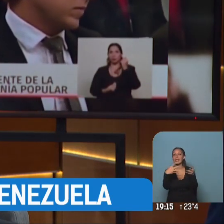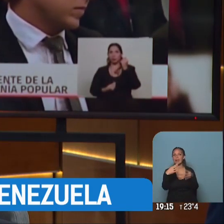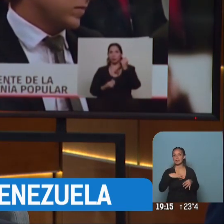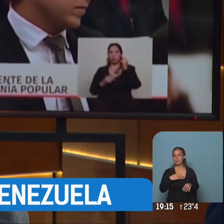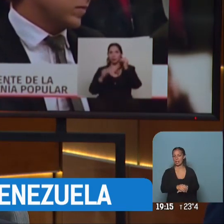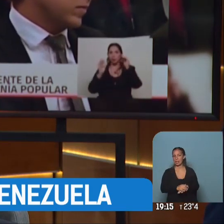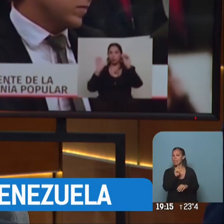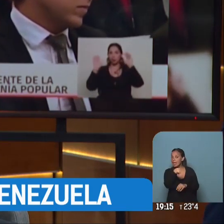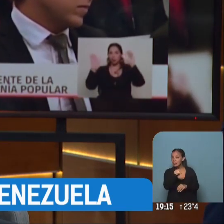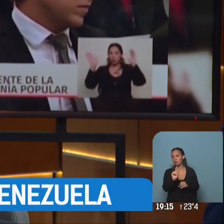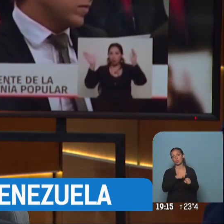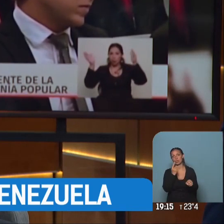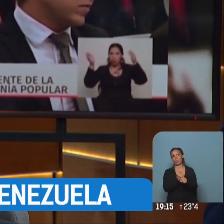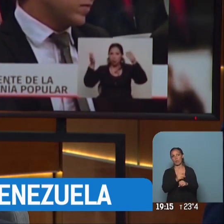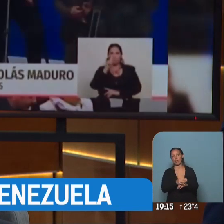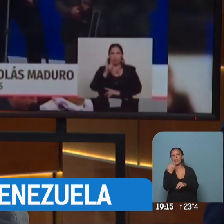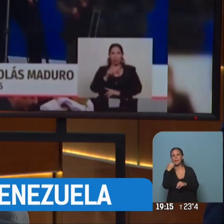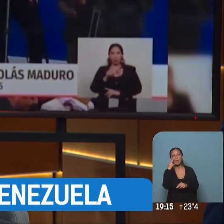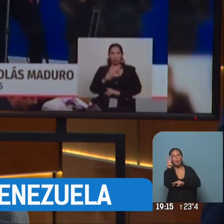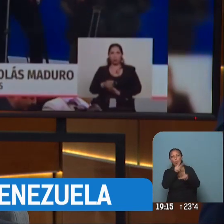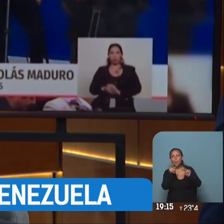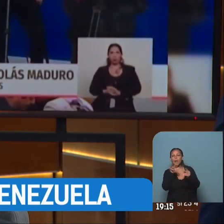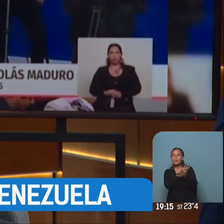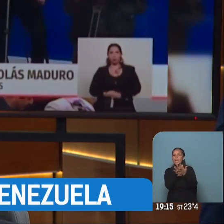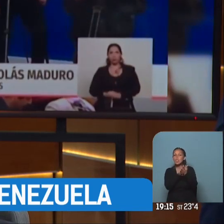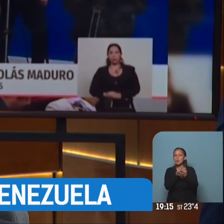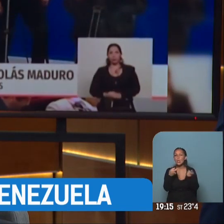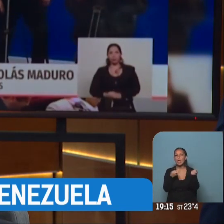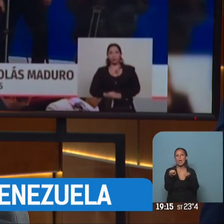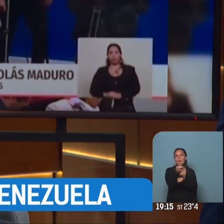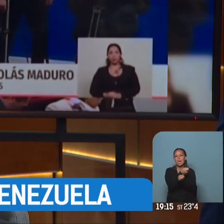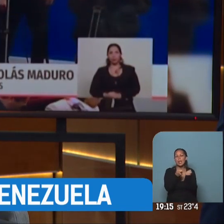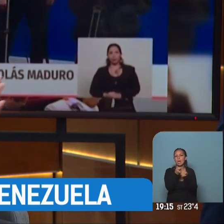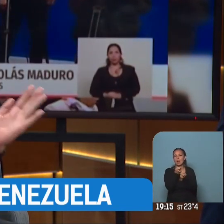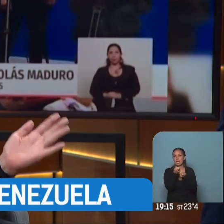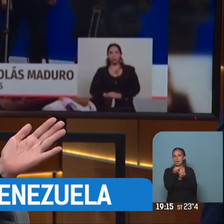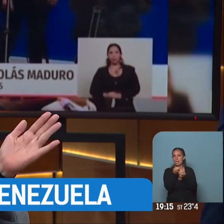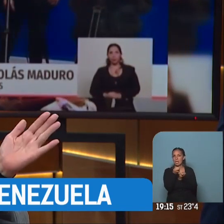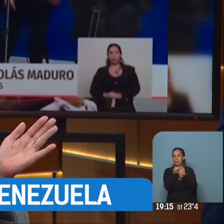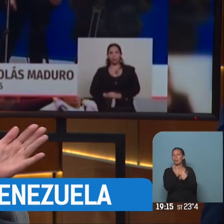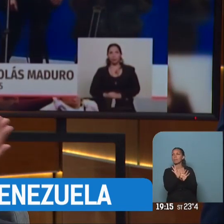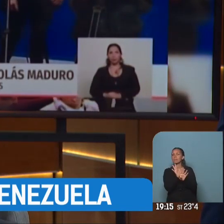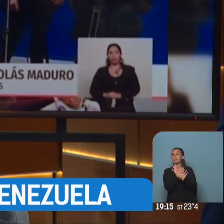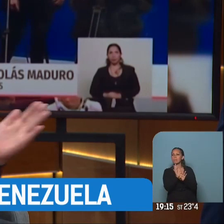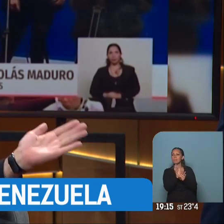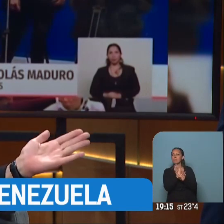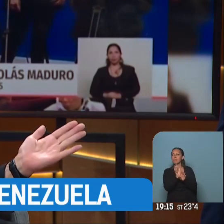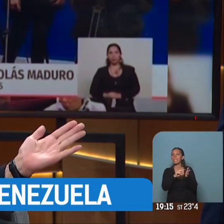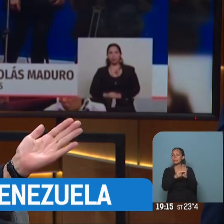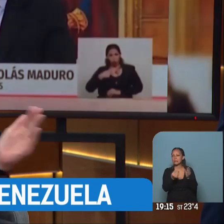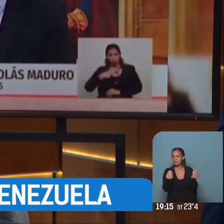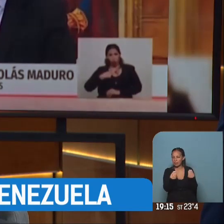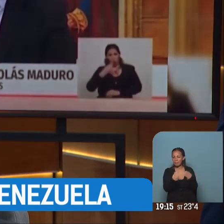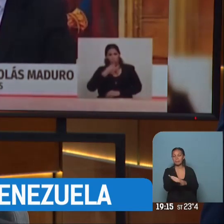que buscar una solución negociada. Dicho de otra manera, en los últimos 3